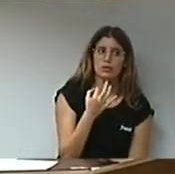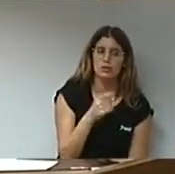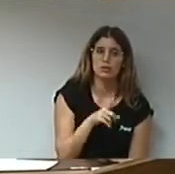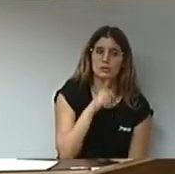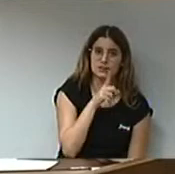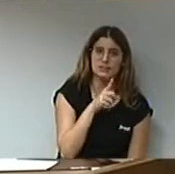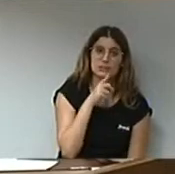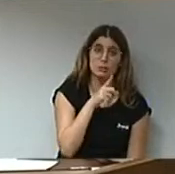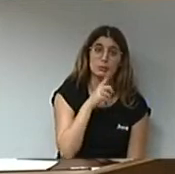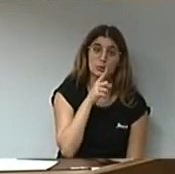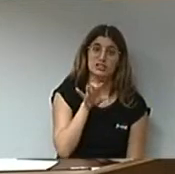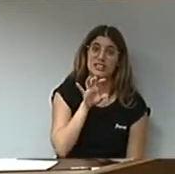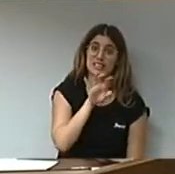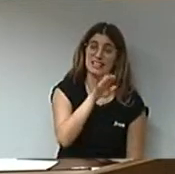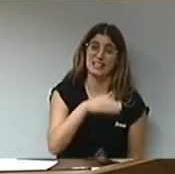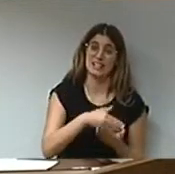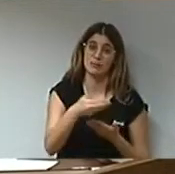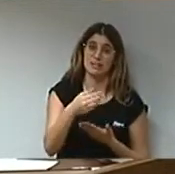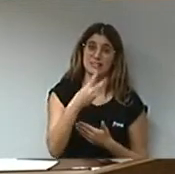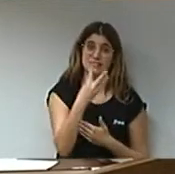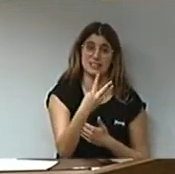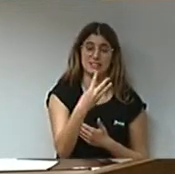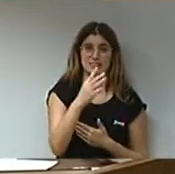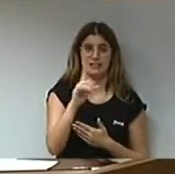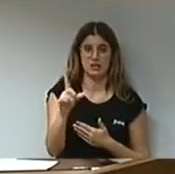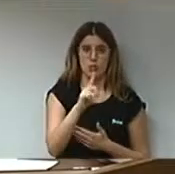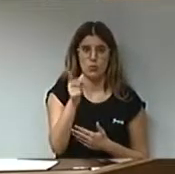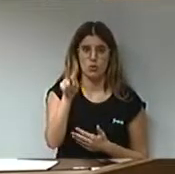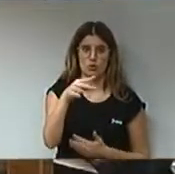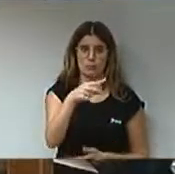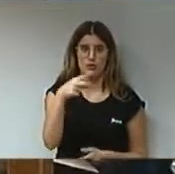Ximo Puig en El País el 3 de julio de 2012.